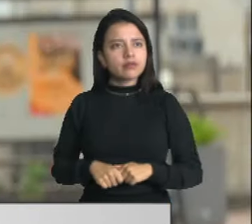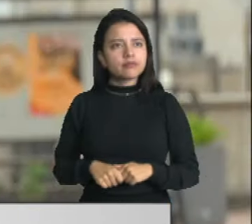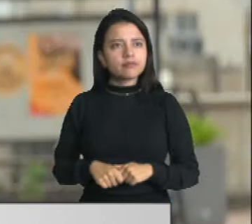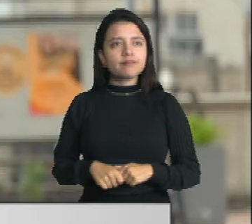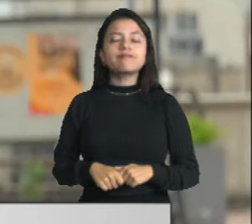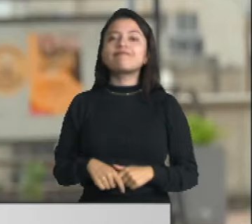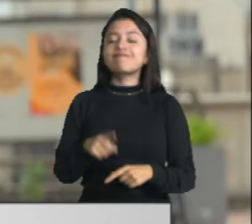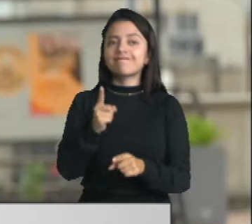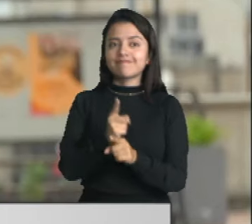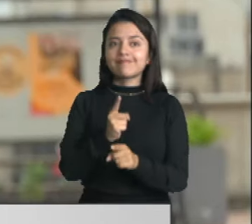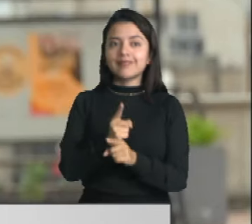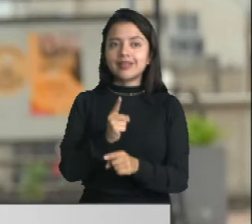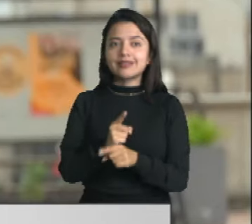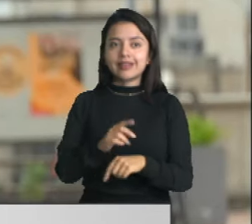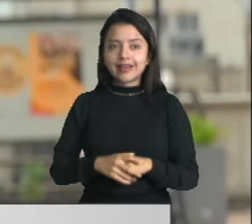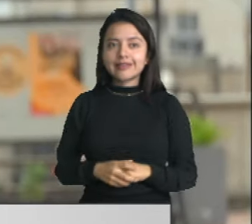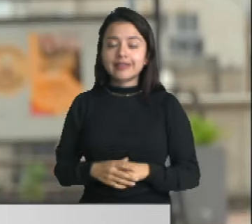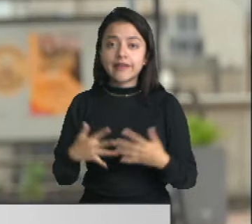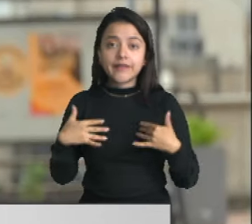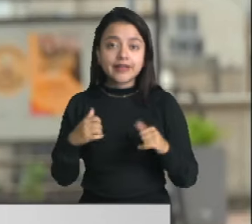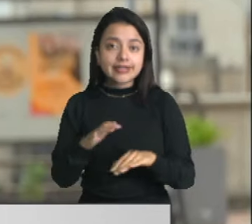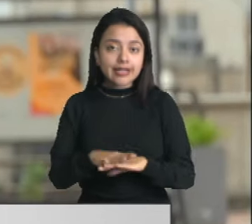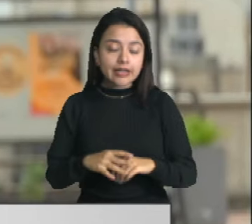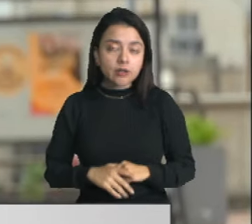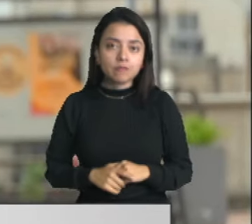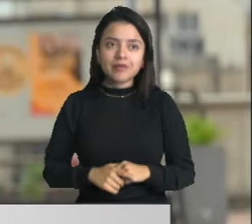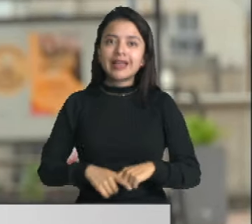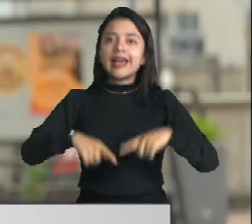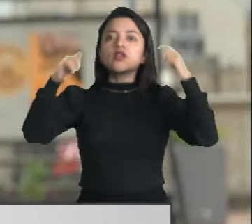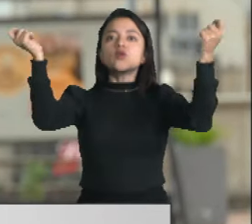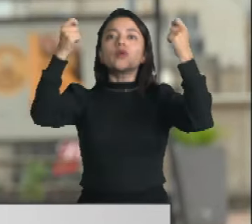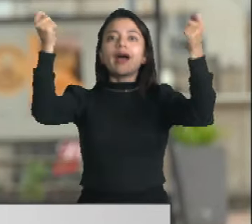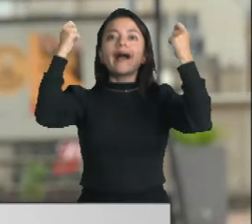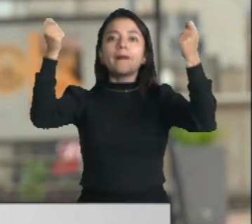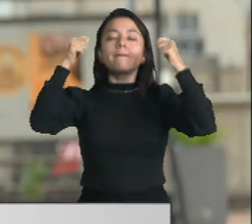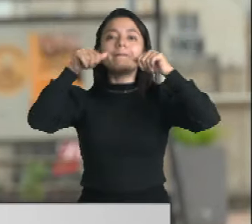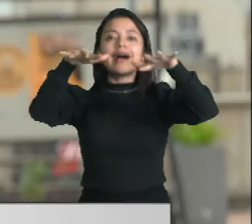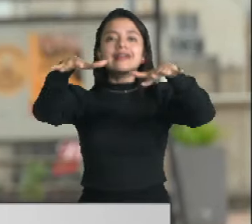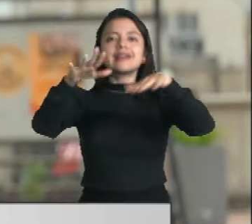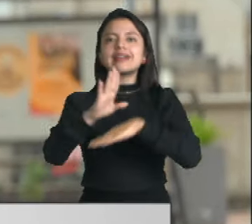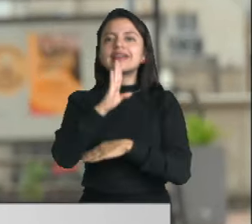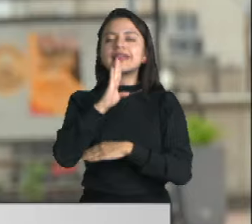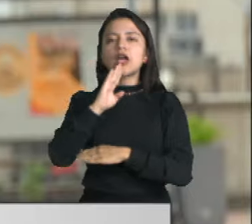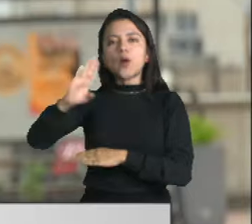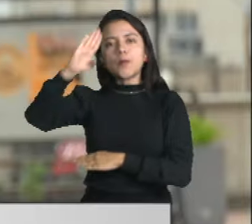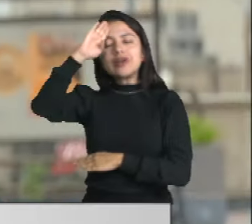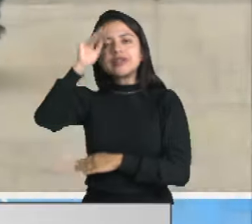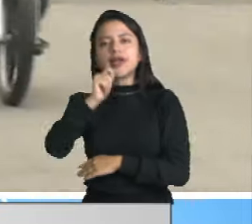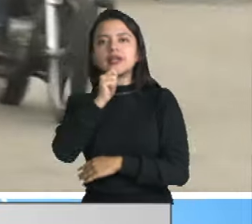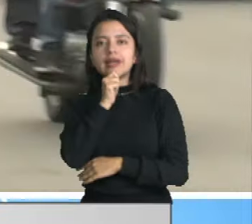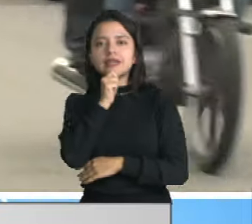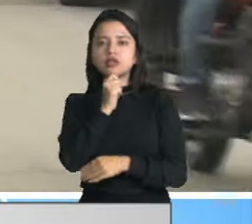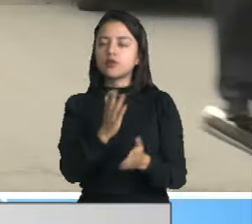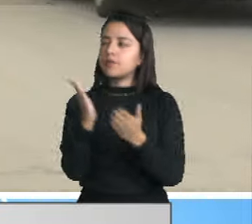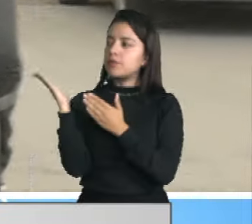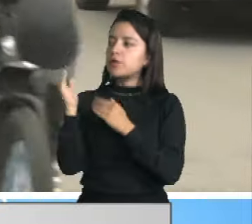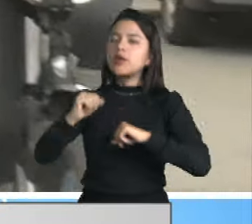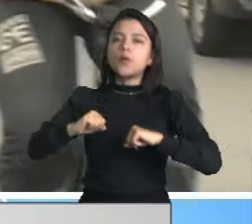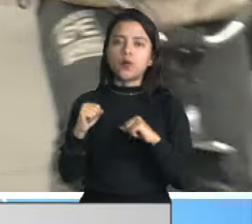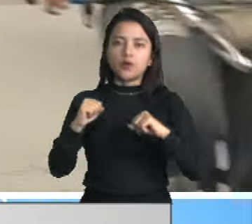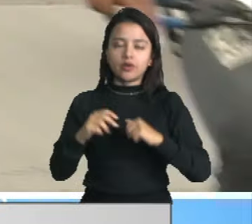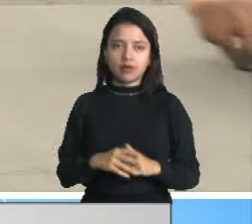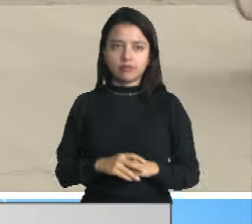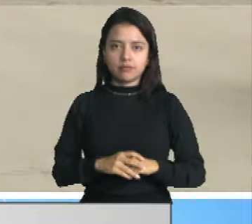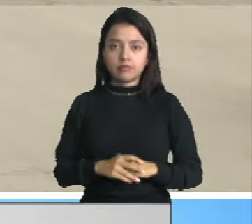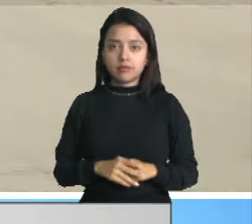Así es, Luisa y televidentes, feliz tarde. Pues mire, se trata de una campaña por parte de la Policía de Tránsito y Transporte de Bogotá. Ponte